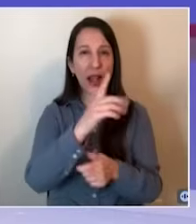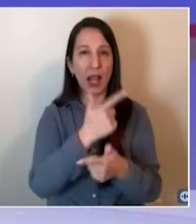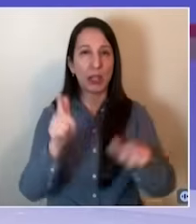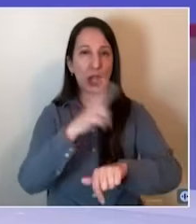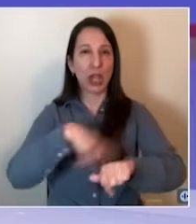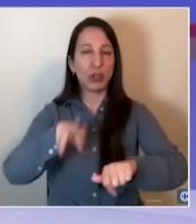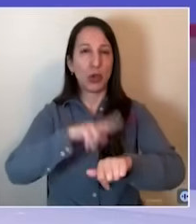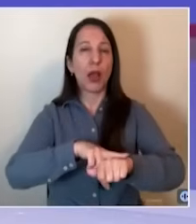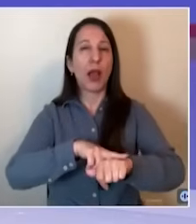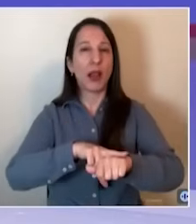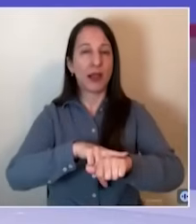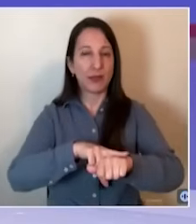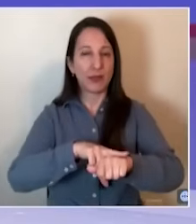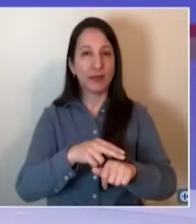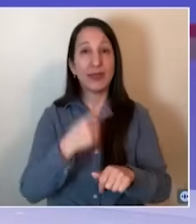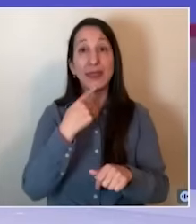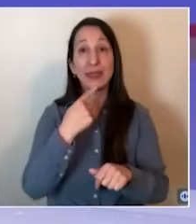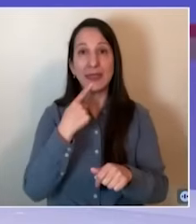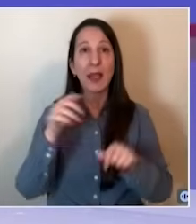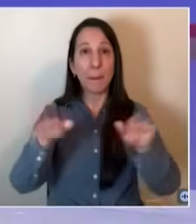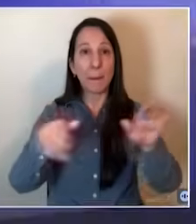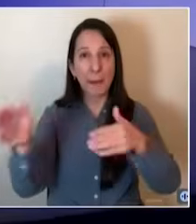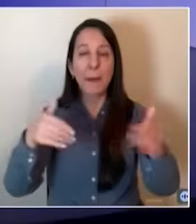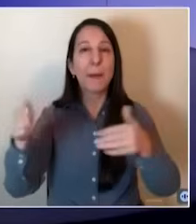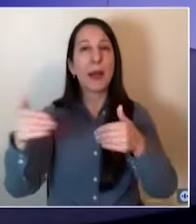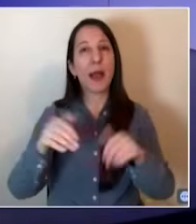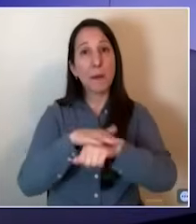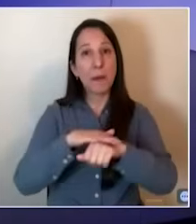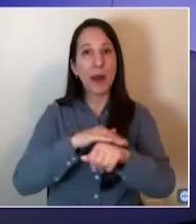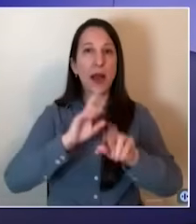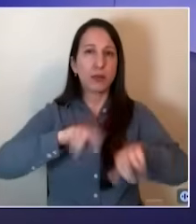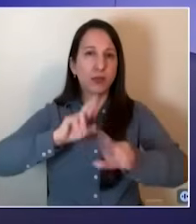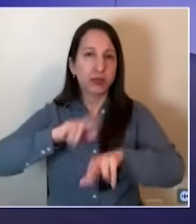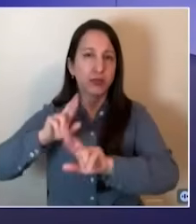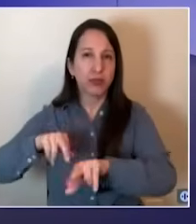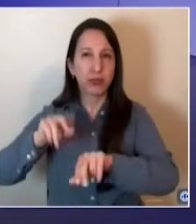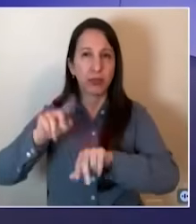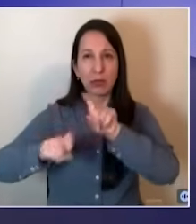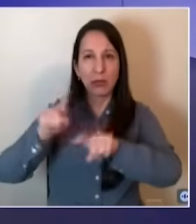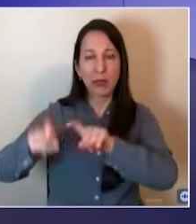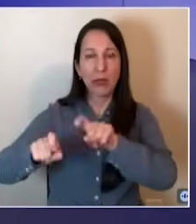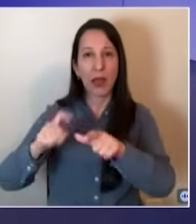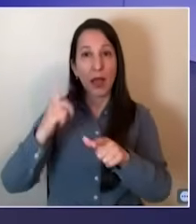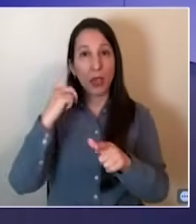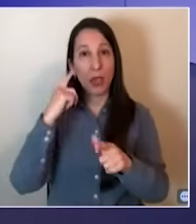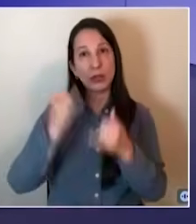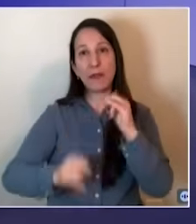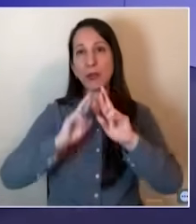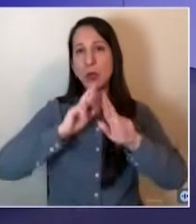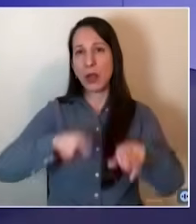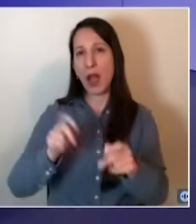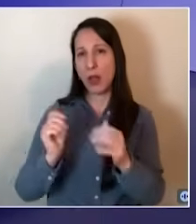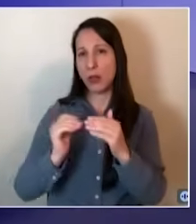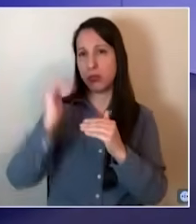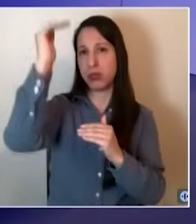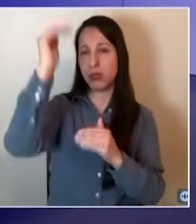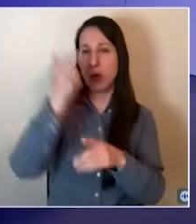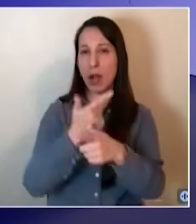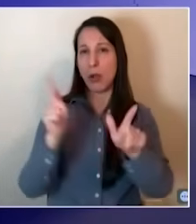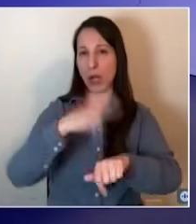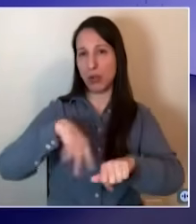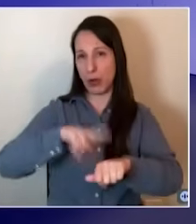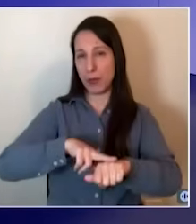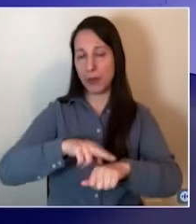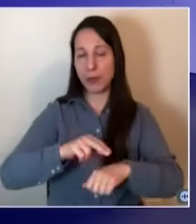había estado distribuyendo el sondeo para que los liberacionistas participaran. Bueno, y la intención de voto,